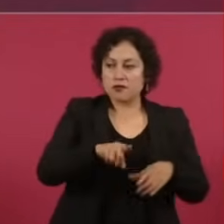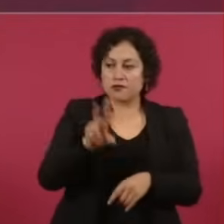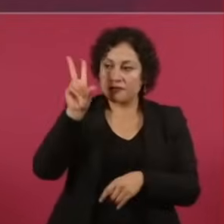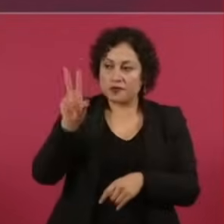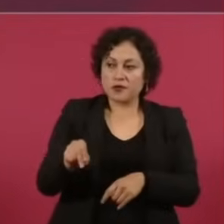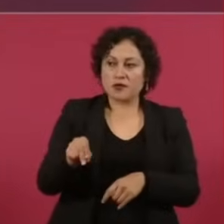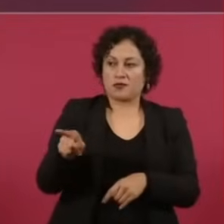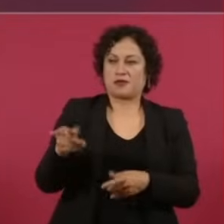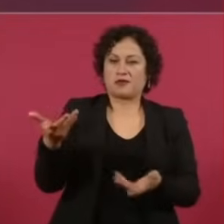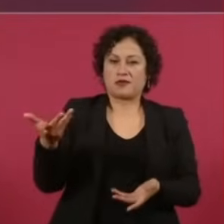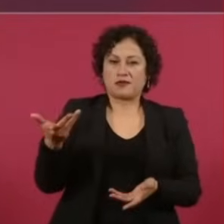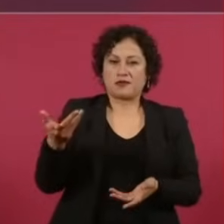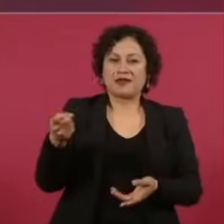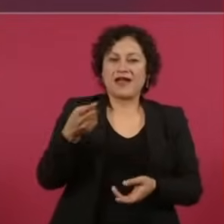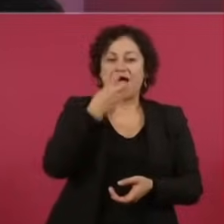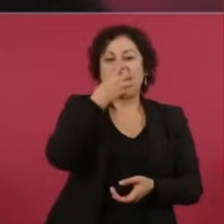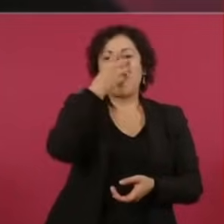maíz.